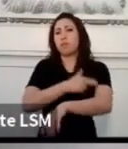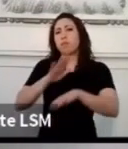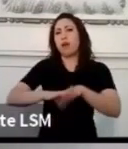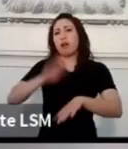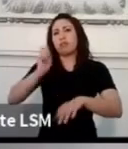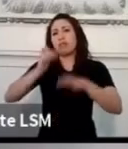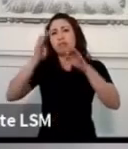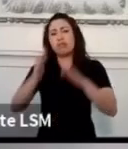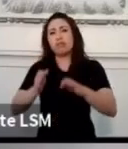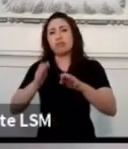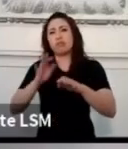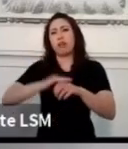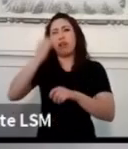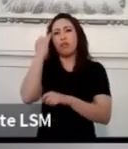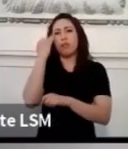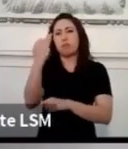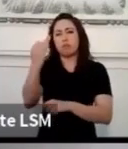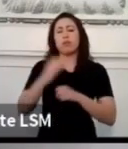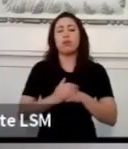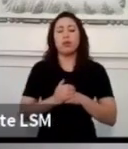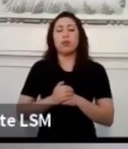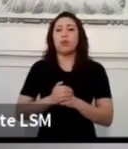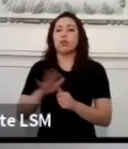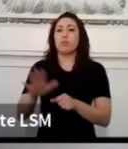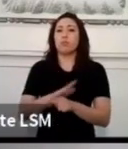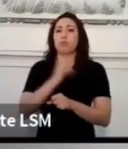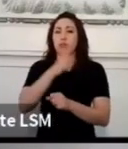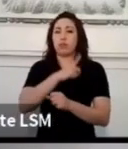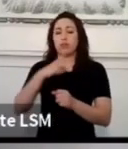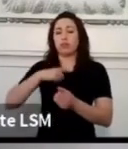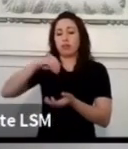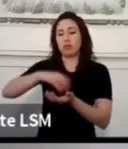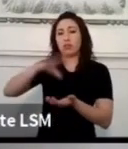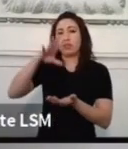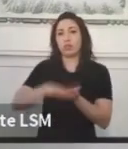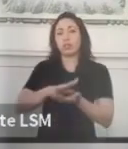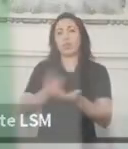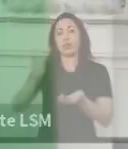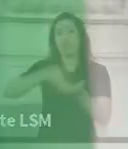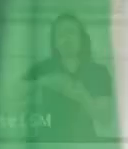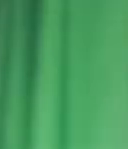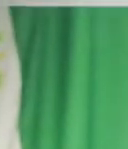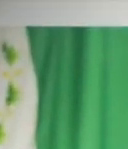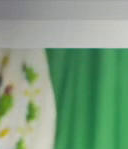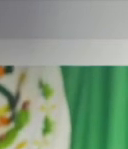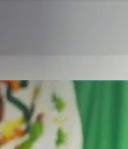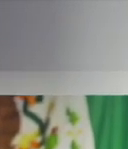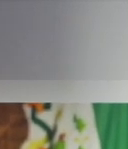esta política judicial garantista es que se establecerán estos juzgados en las alcaldías de la ciudad,